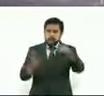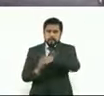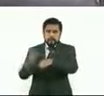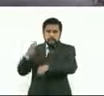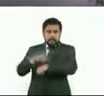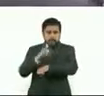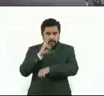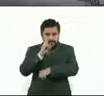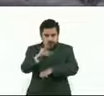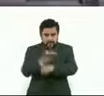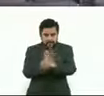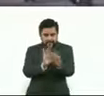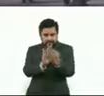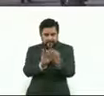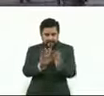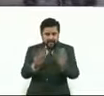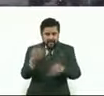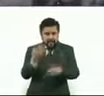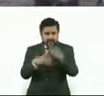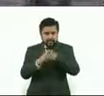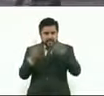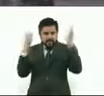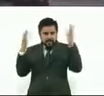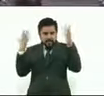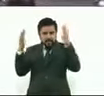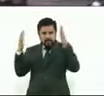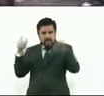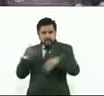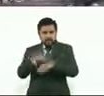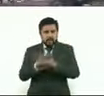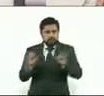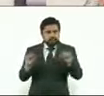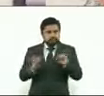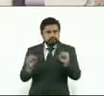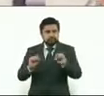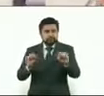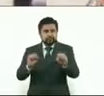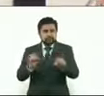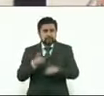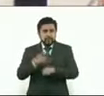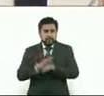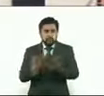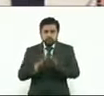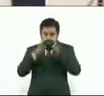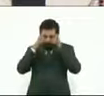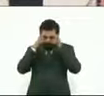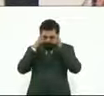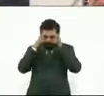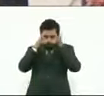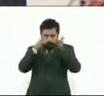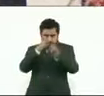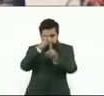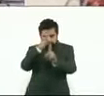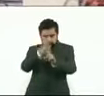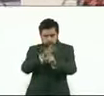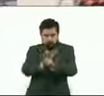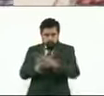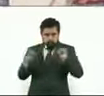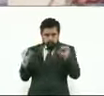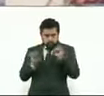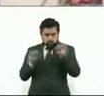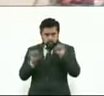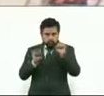Lucy Cheruiyot llevándose el aplauso, el reconocimiento, la determinación ahí en la mirada. Ella fija en su objetivo siguiendo ese carro guía